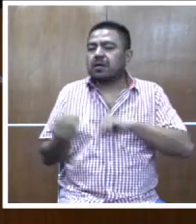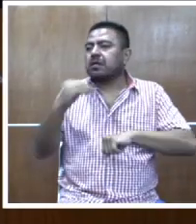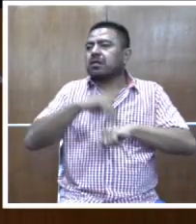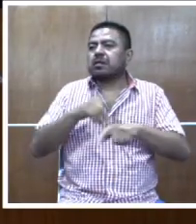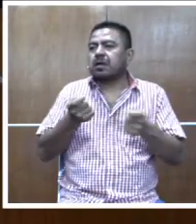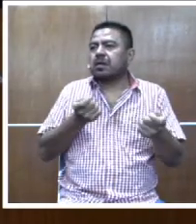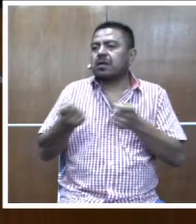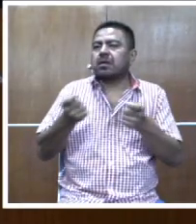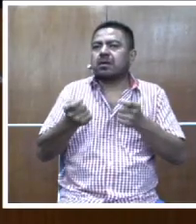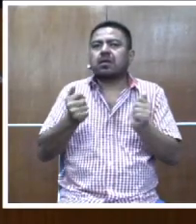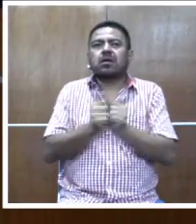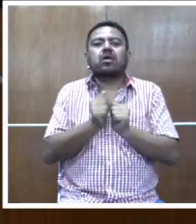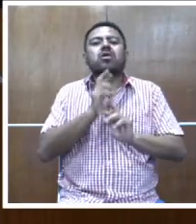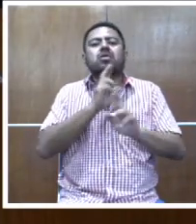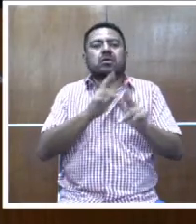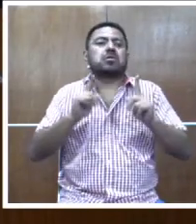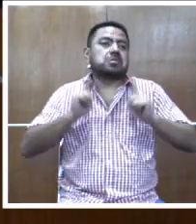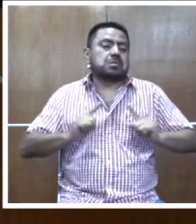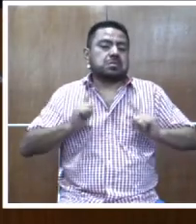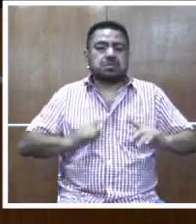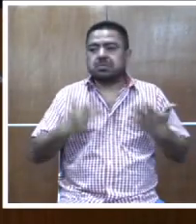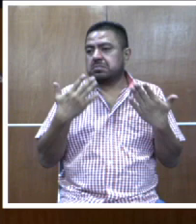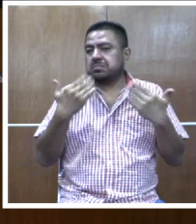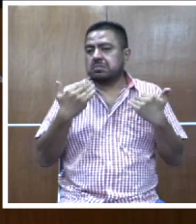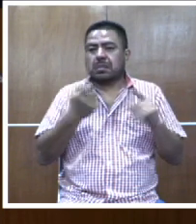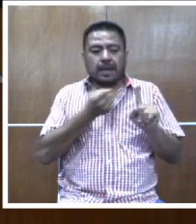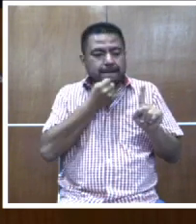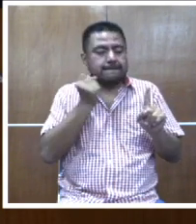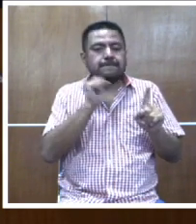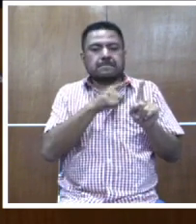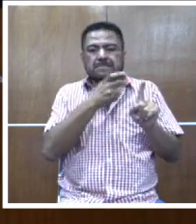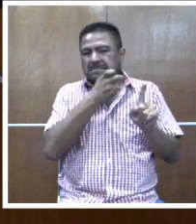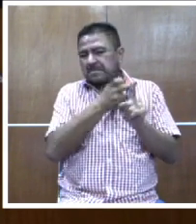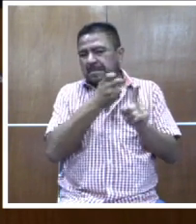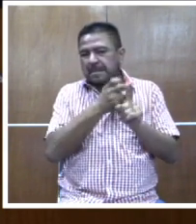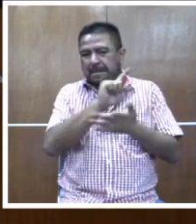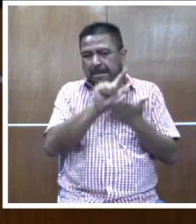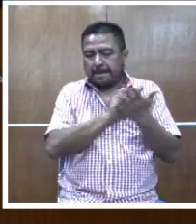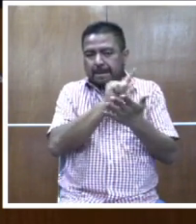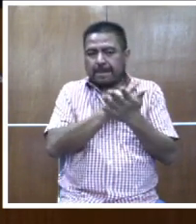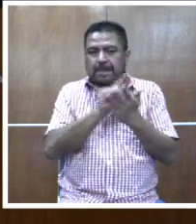una resolución judicial. Esta misma iniciativa